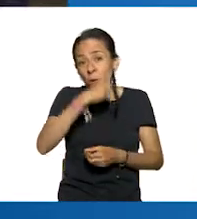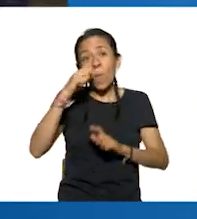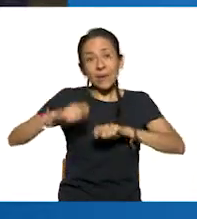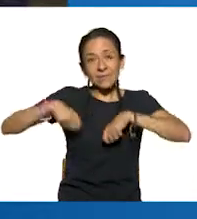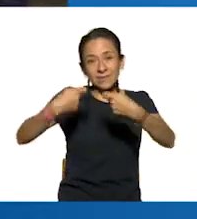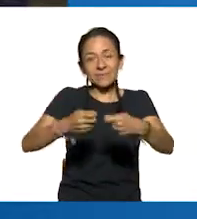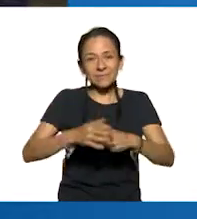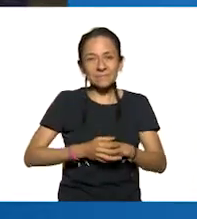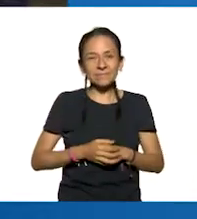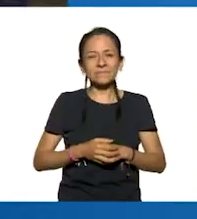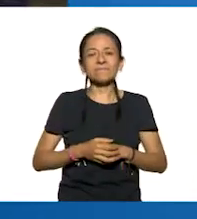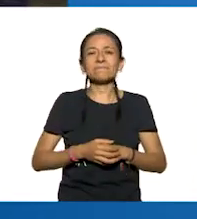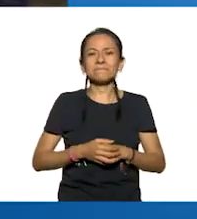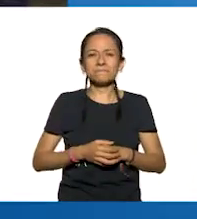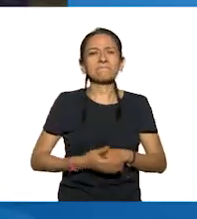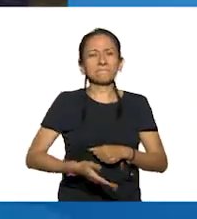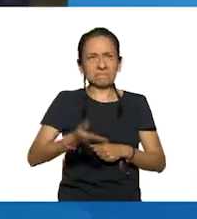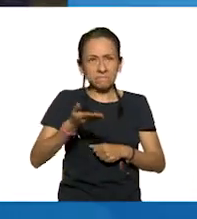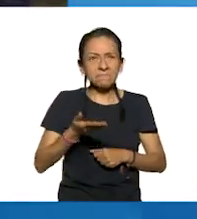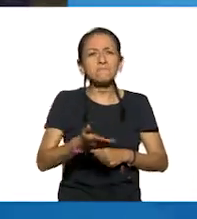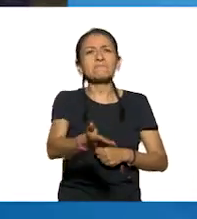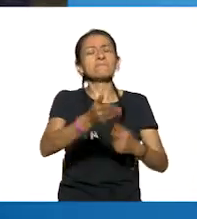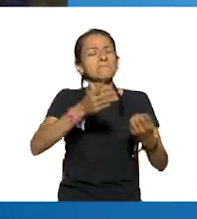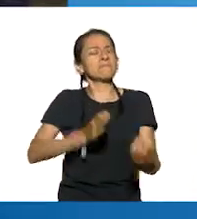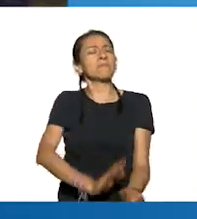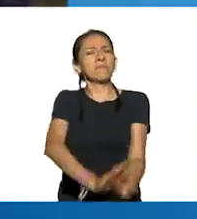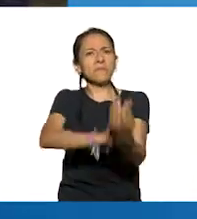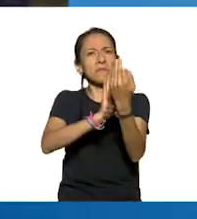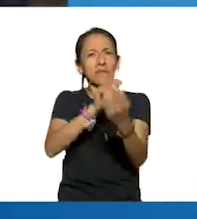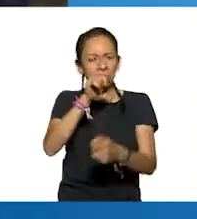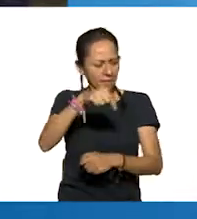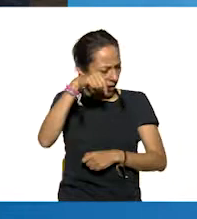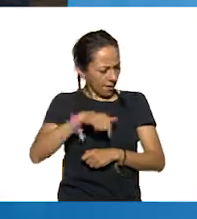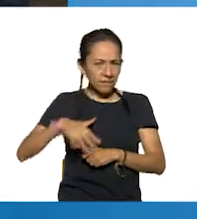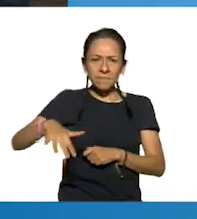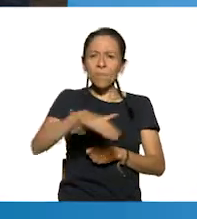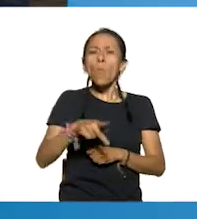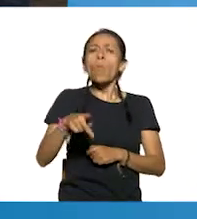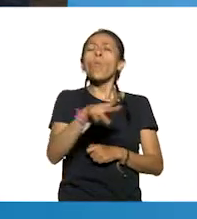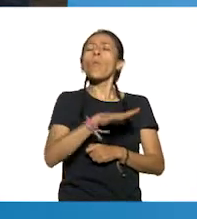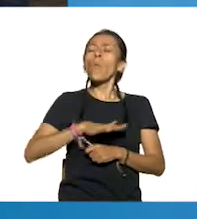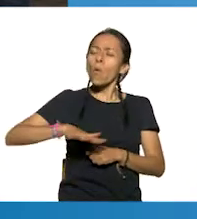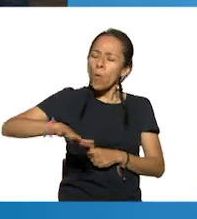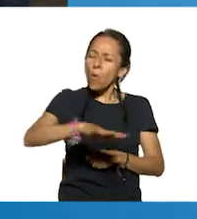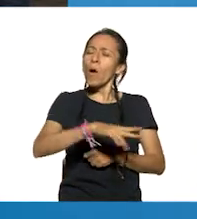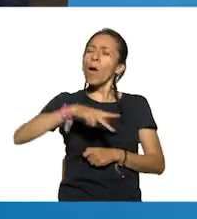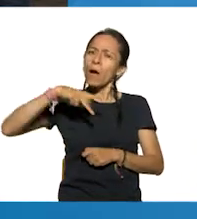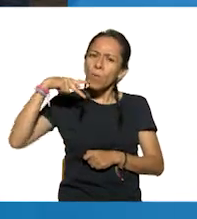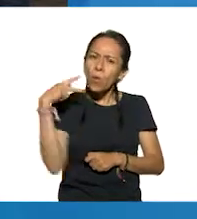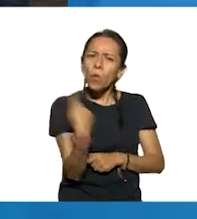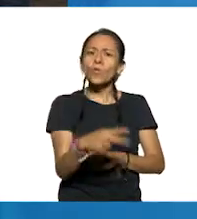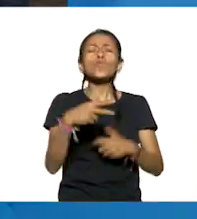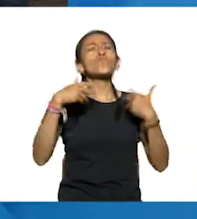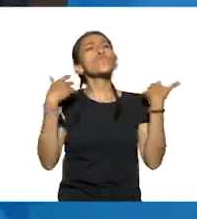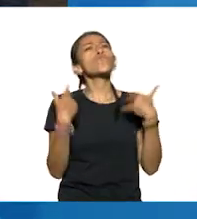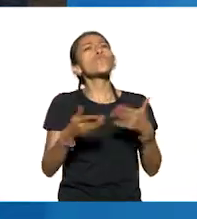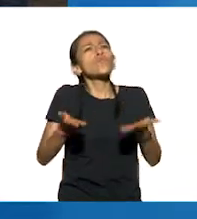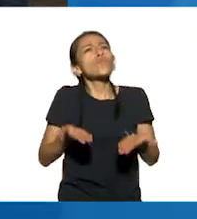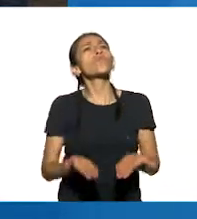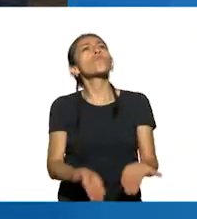3. Ante ti hoy se encuentra tu pueblo, deseando tratar con